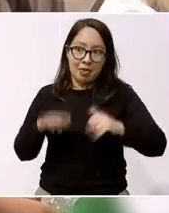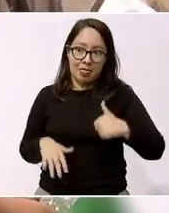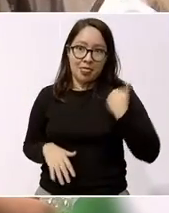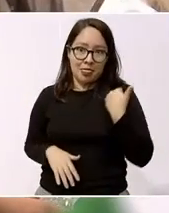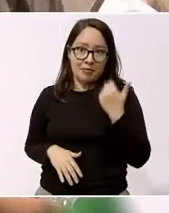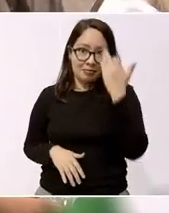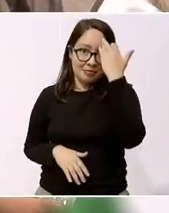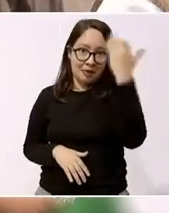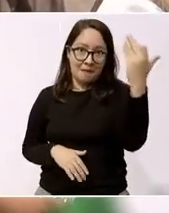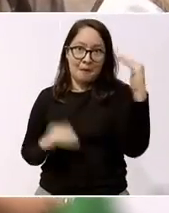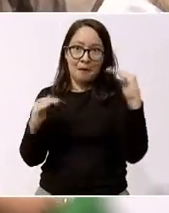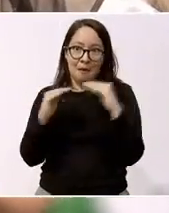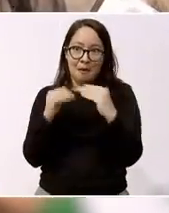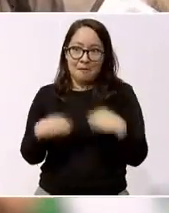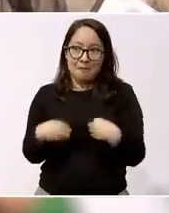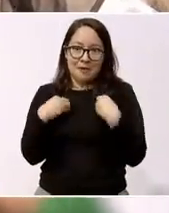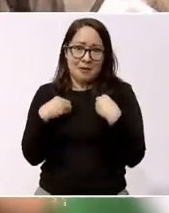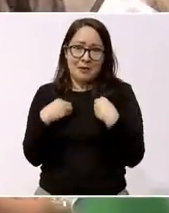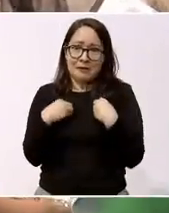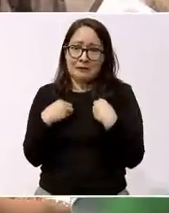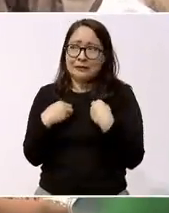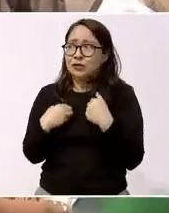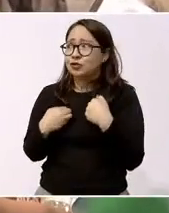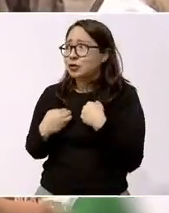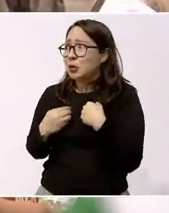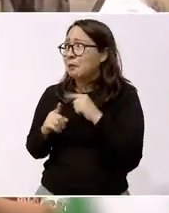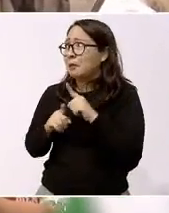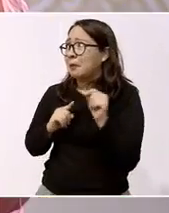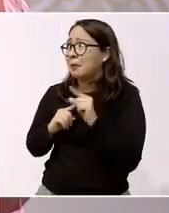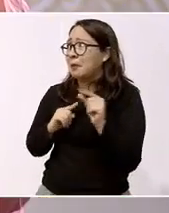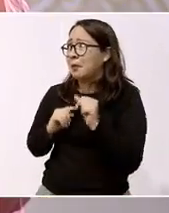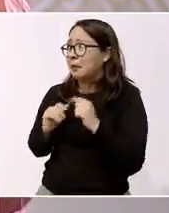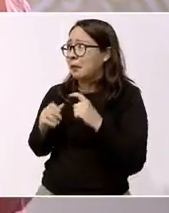tiempo, no se quieren ir de la casa.